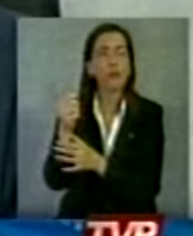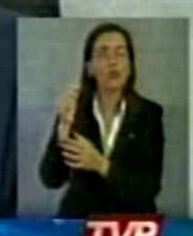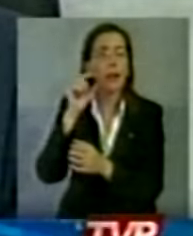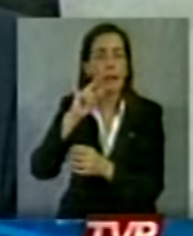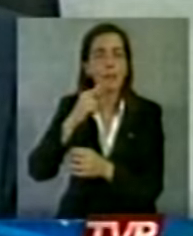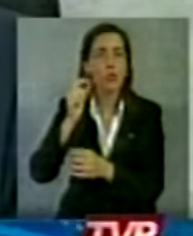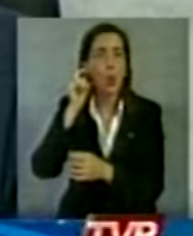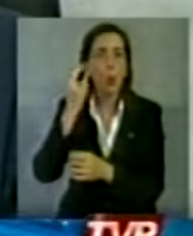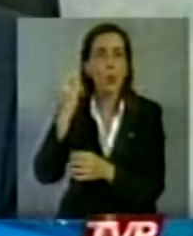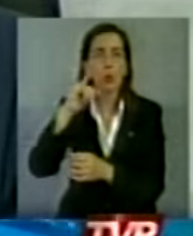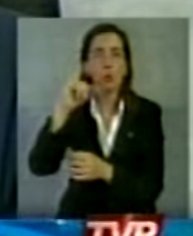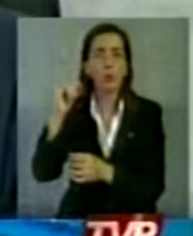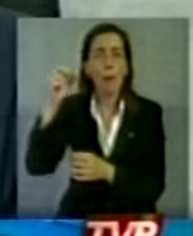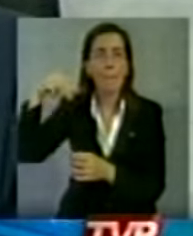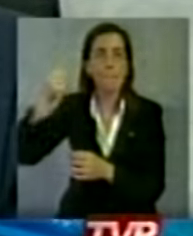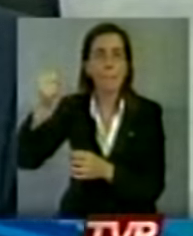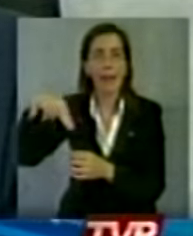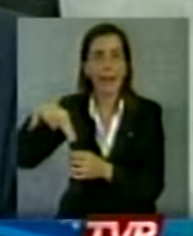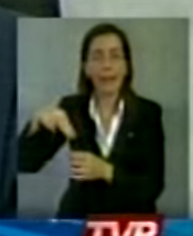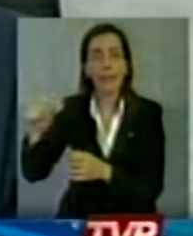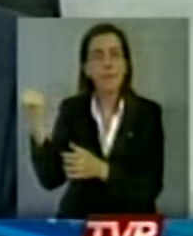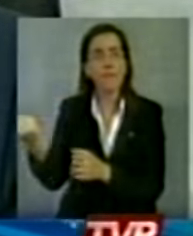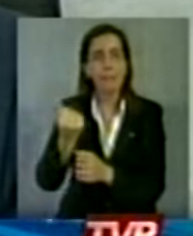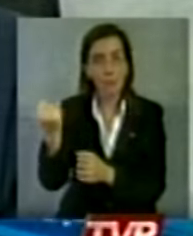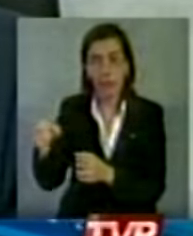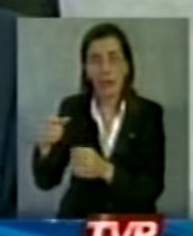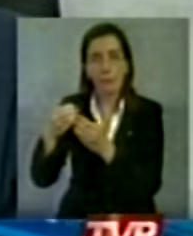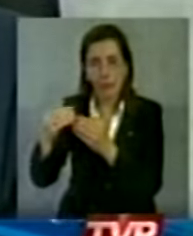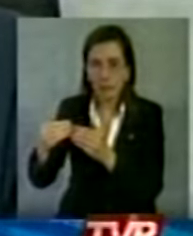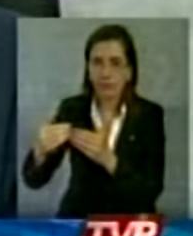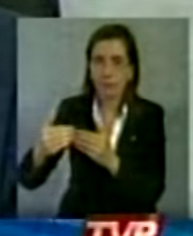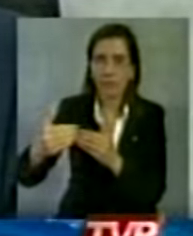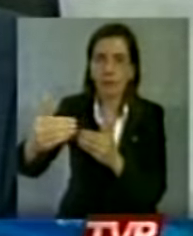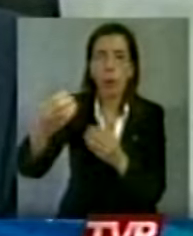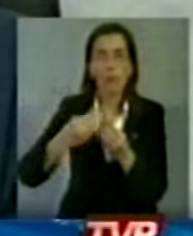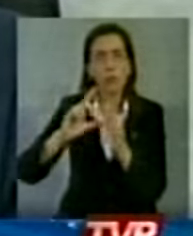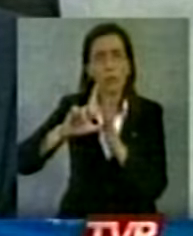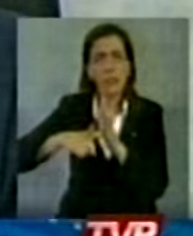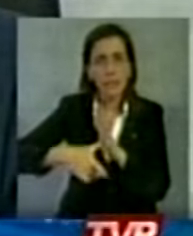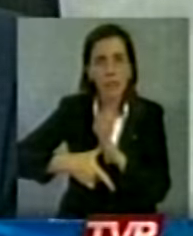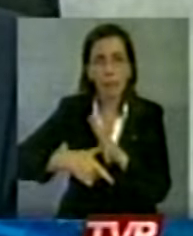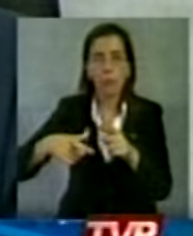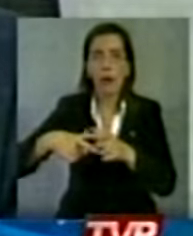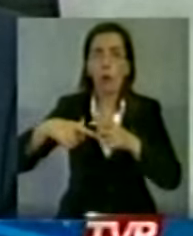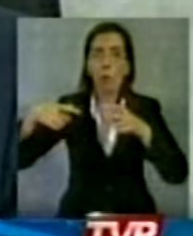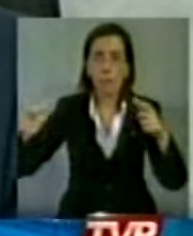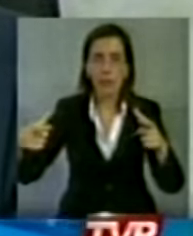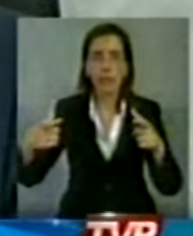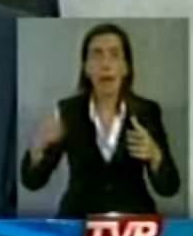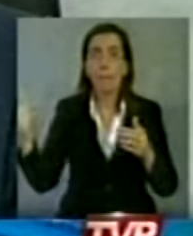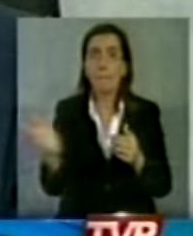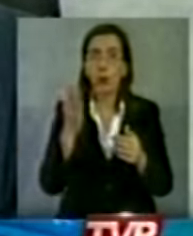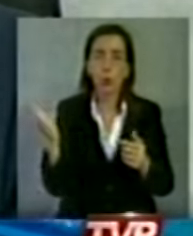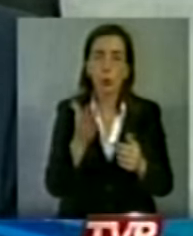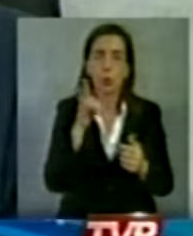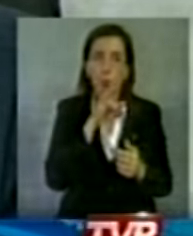Alfredo Guzmán, ha continuado y acrecentado hasta el día de hoy a través del notable crecimiento productivo